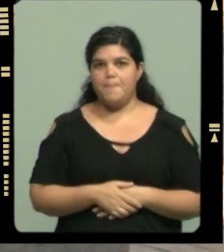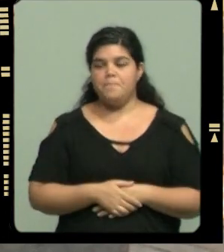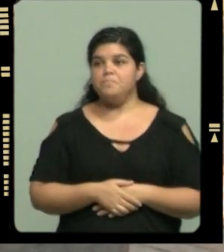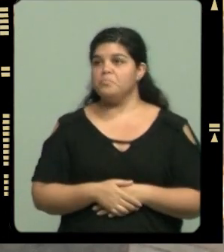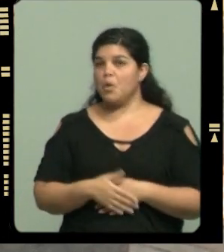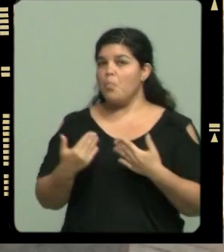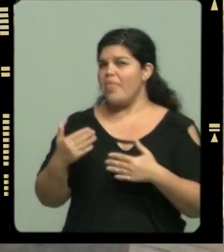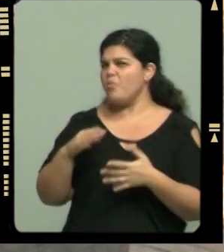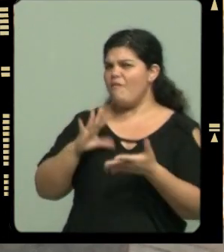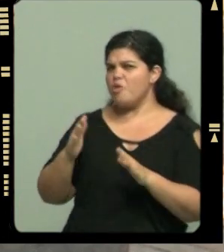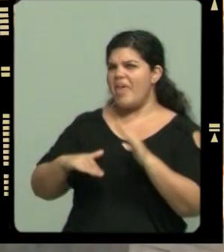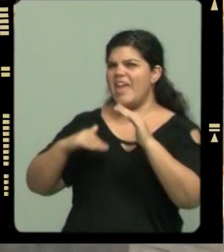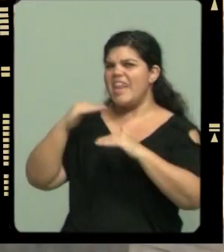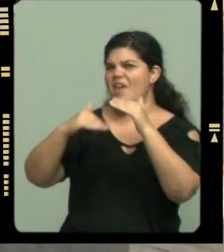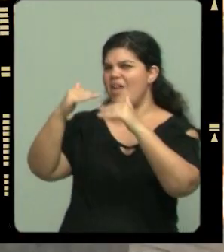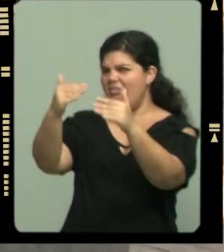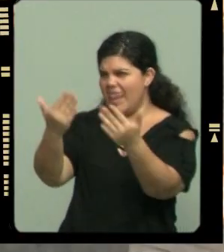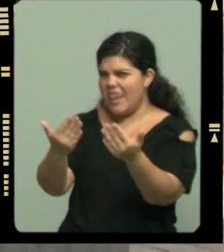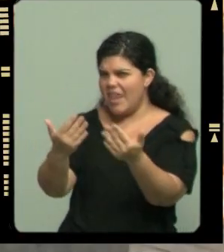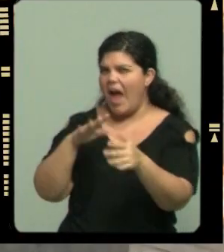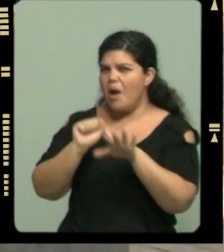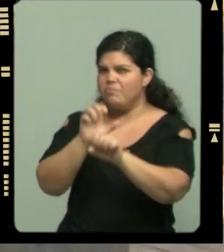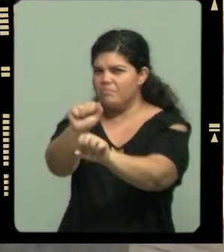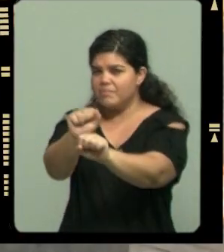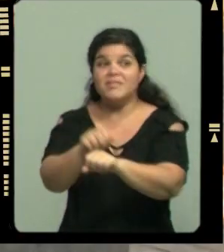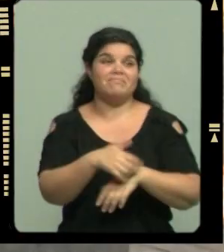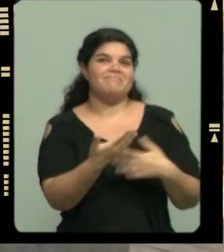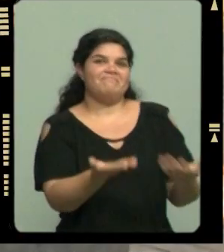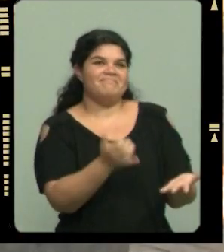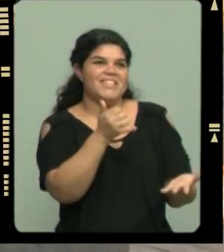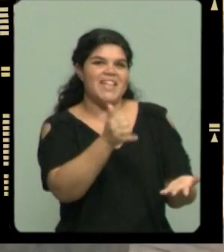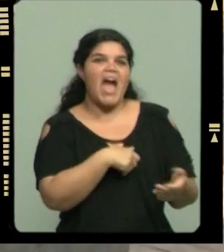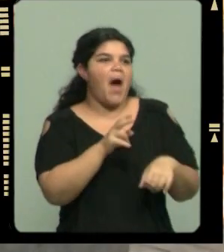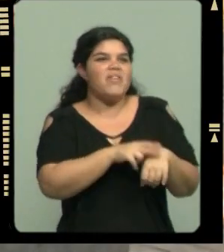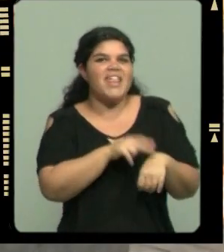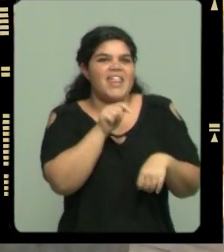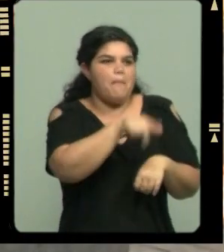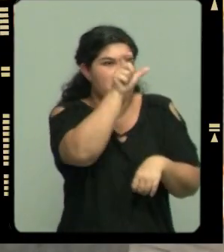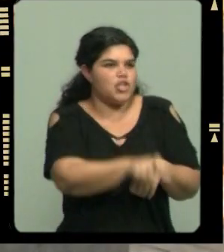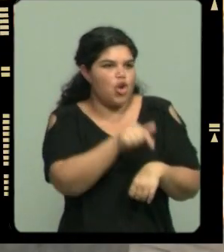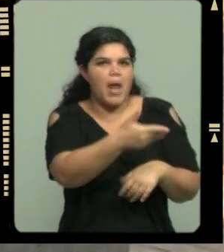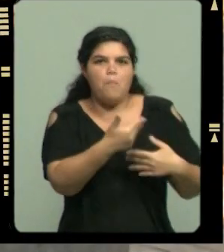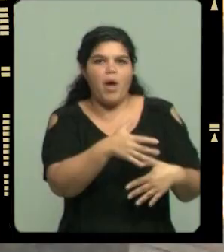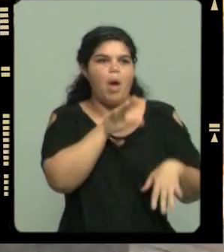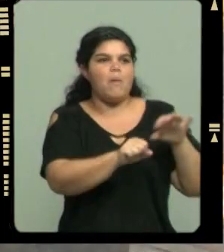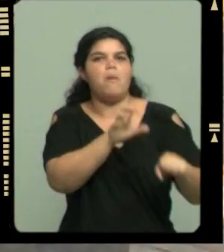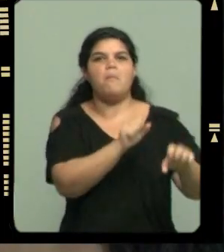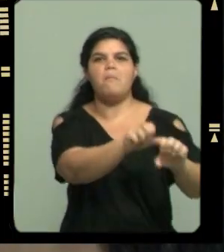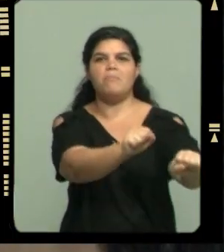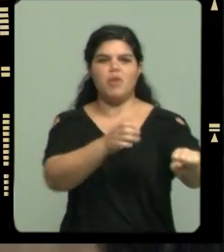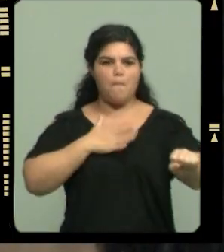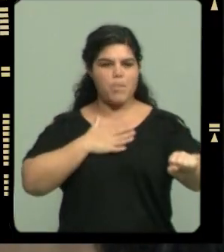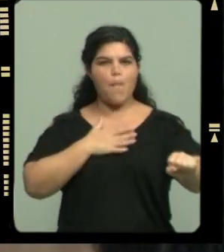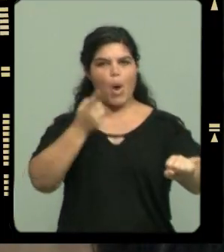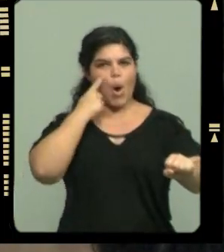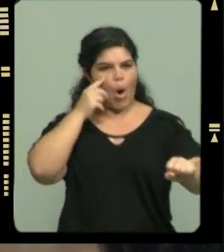superando subiendo niveles, ¿no? ¿Sería una cosa así? Claro, sería un poco así, ese desarrollo, expandir las habilidades de esa persona porque trabaja